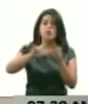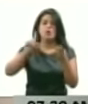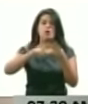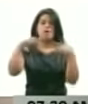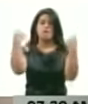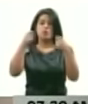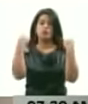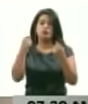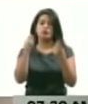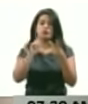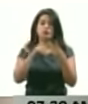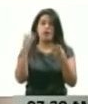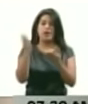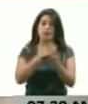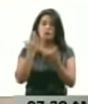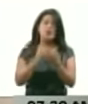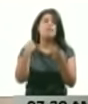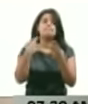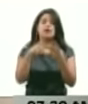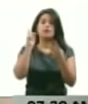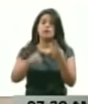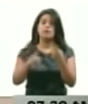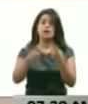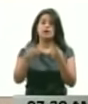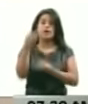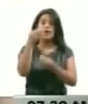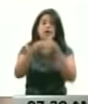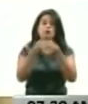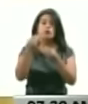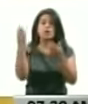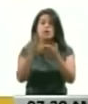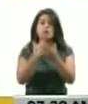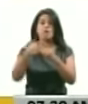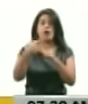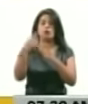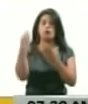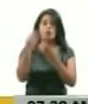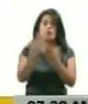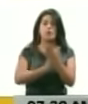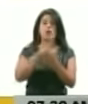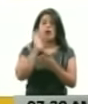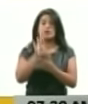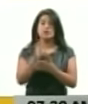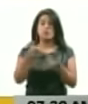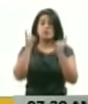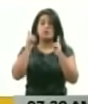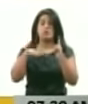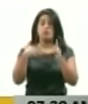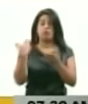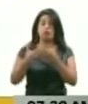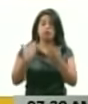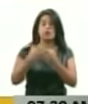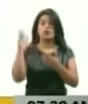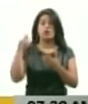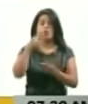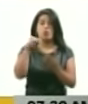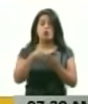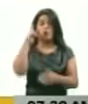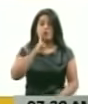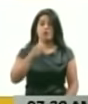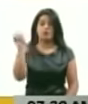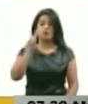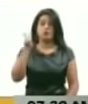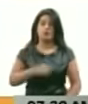y animación de lectura y sobre el hecho del libro y del documento como elementos patrimoniales de la República Bolivariana de Venezuela,